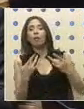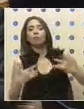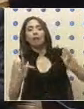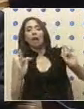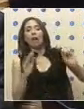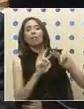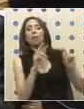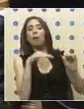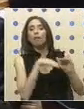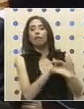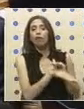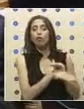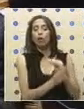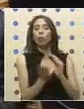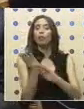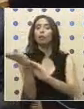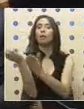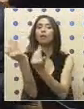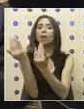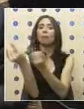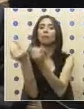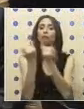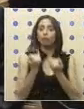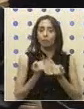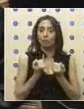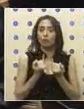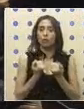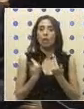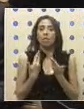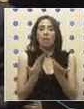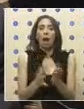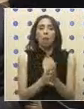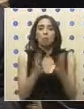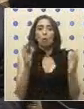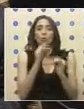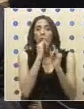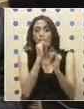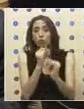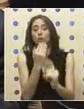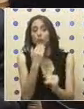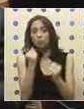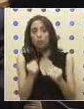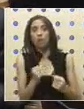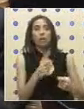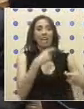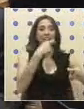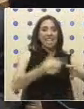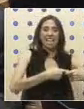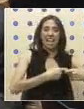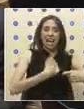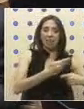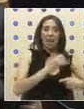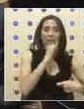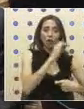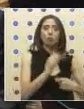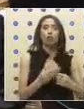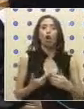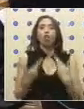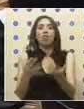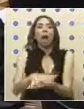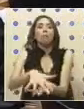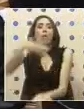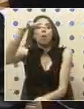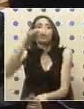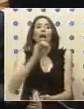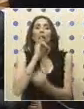cuando se está requiriendo una información, entregando un exceso de información, que también es una posibilidad. Negarla o entregar tal volumen de información que haga imposible,